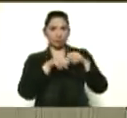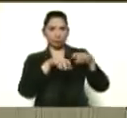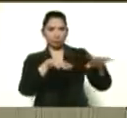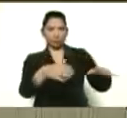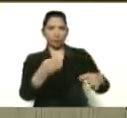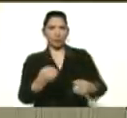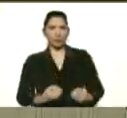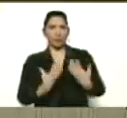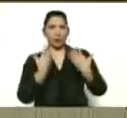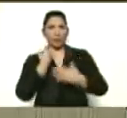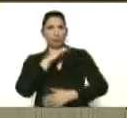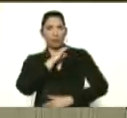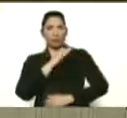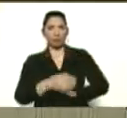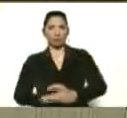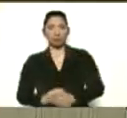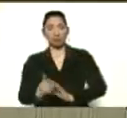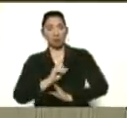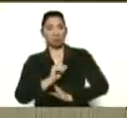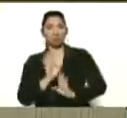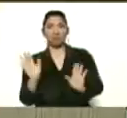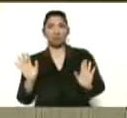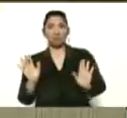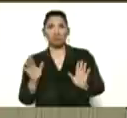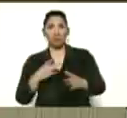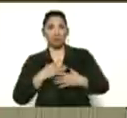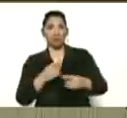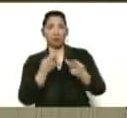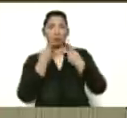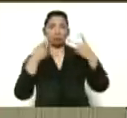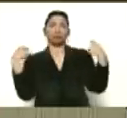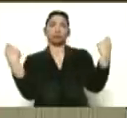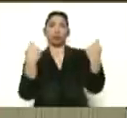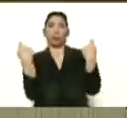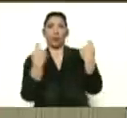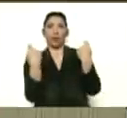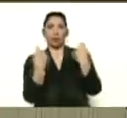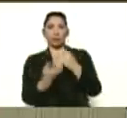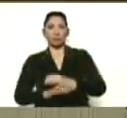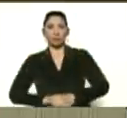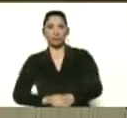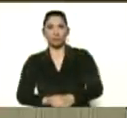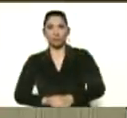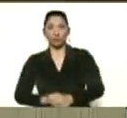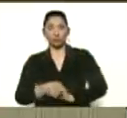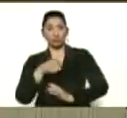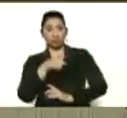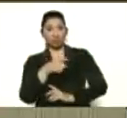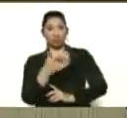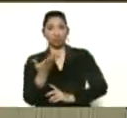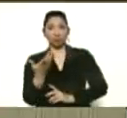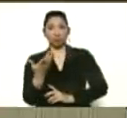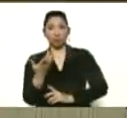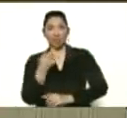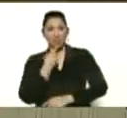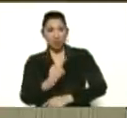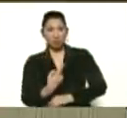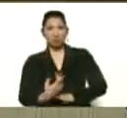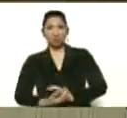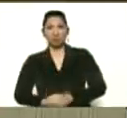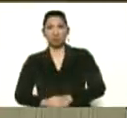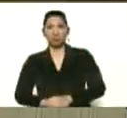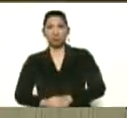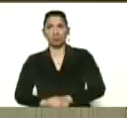por COVID-19. No, prefirió hacer propaganda. Y por allí señaló